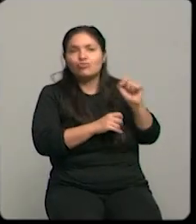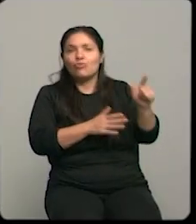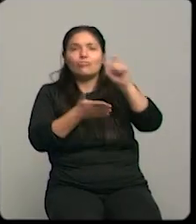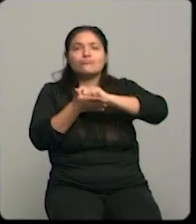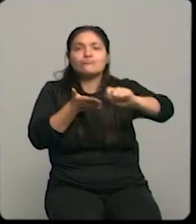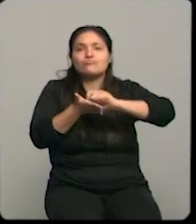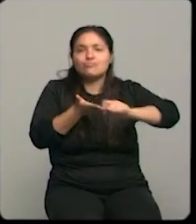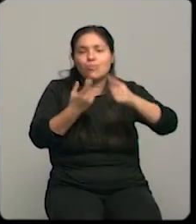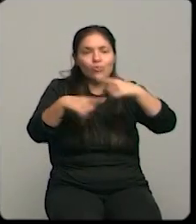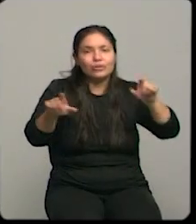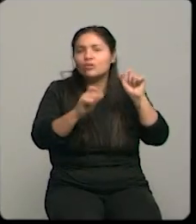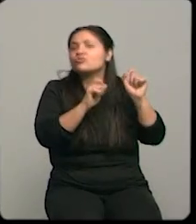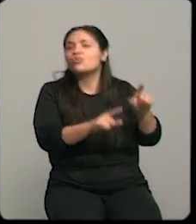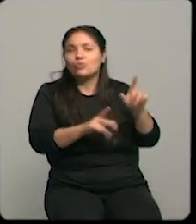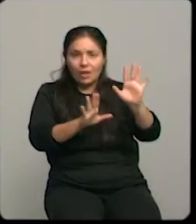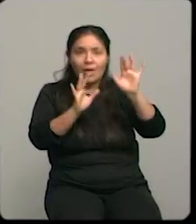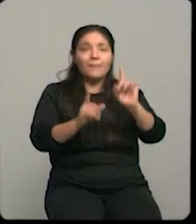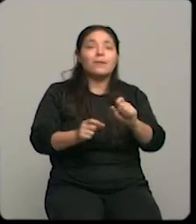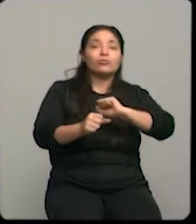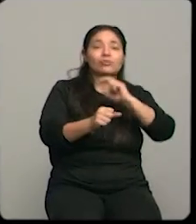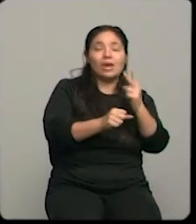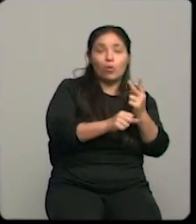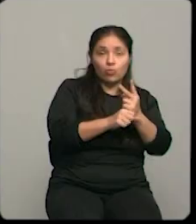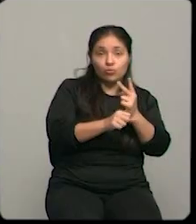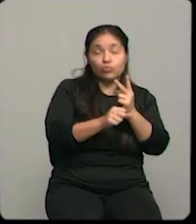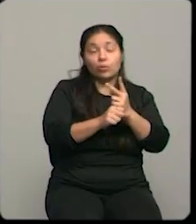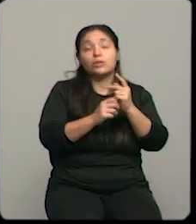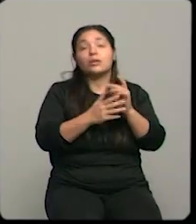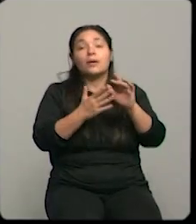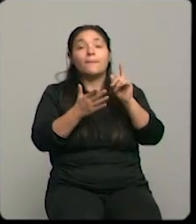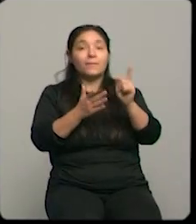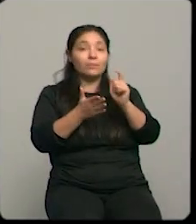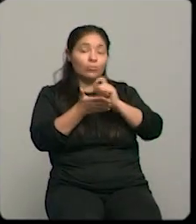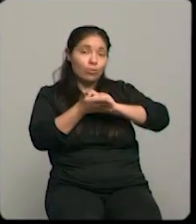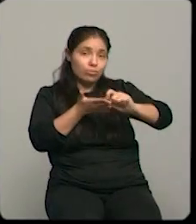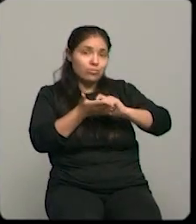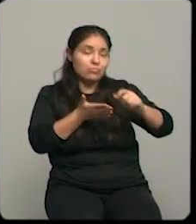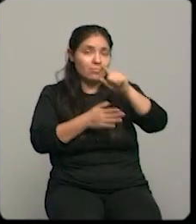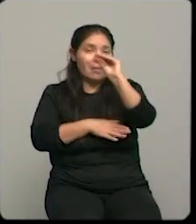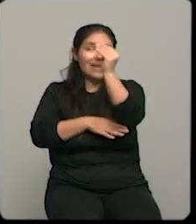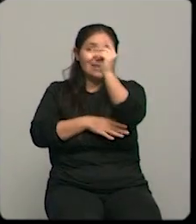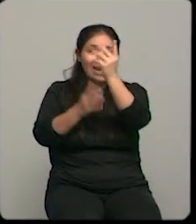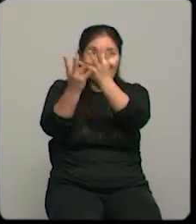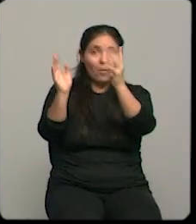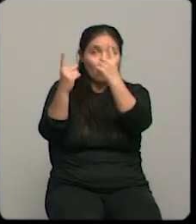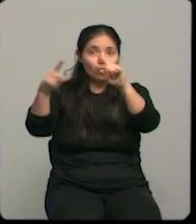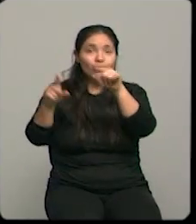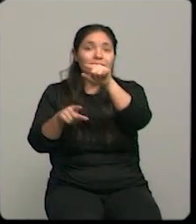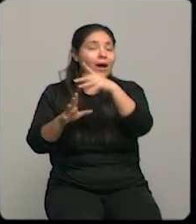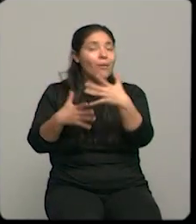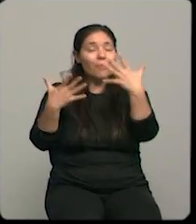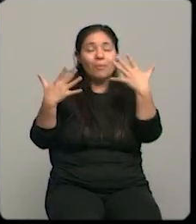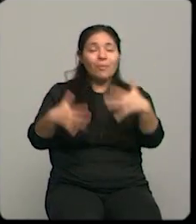Claro. Y en la segunda parte, arreglos de bossa nova, maravillosos, encargados para una orquesta brasilera y los tocamos. El programa fue